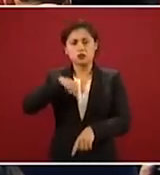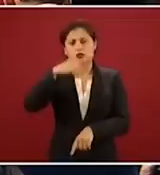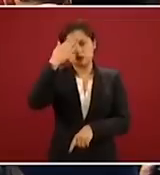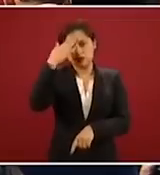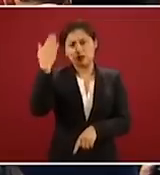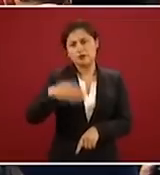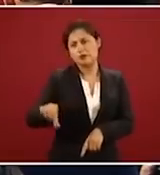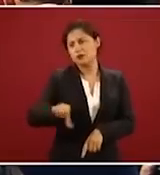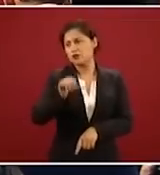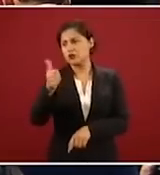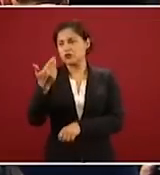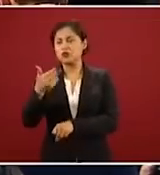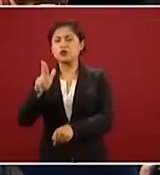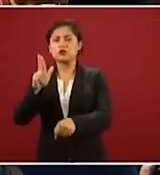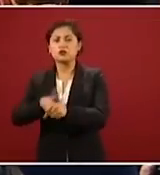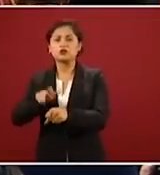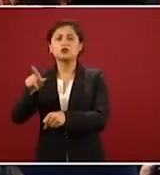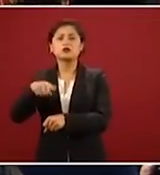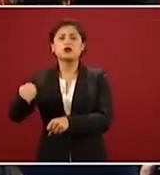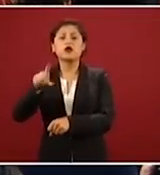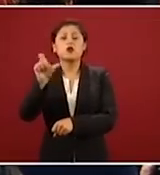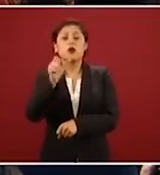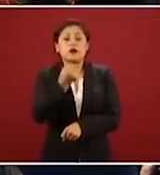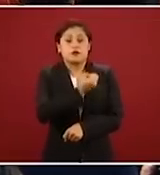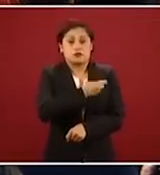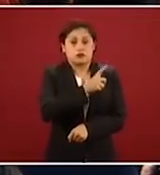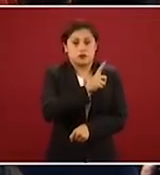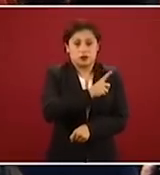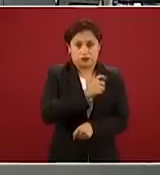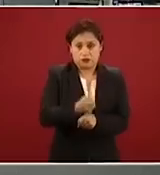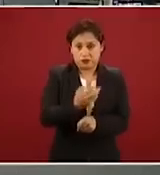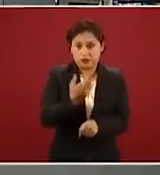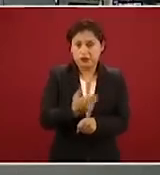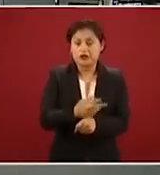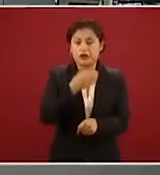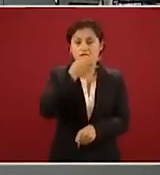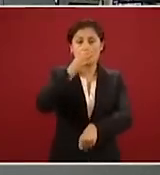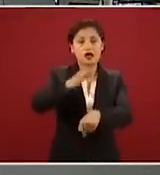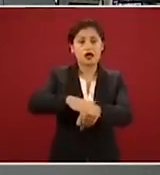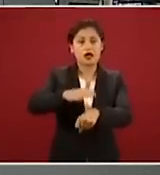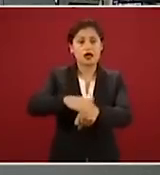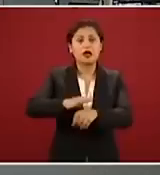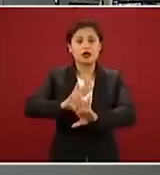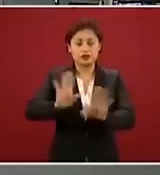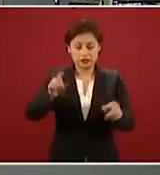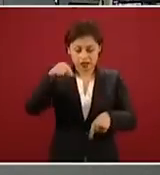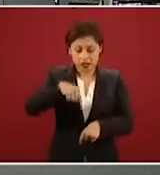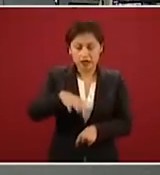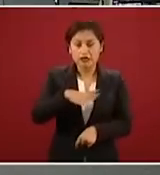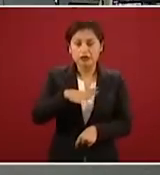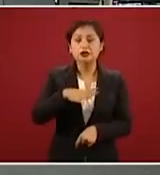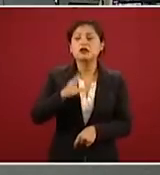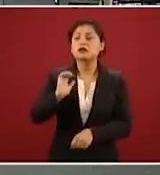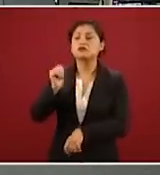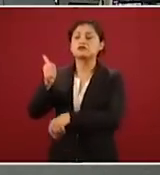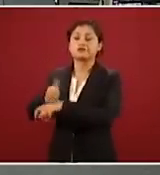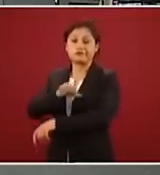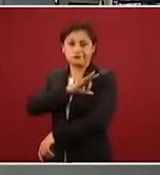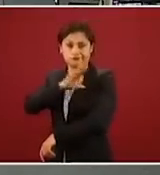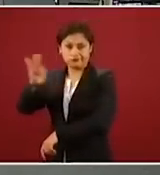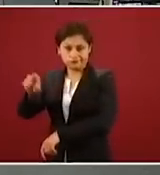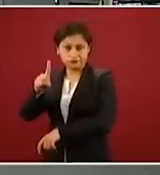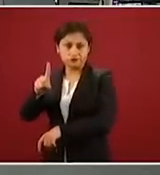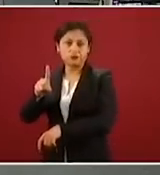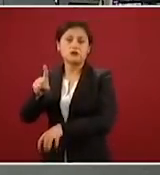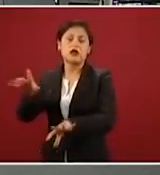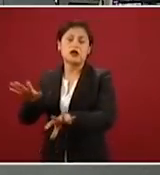en cuanto la Secretaría de Salud active o bueno diga que hay un caso confirmado, bueno, se podría implementar. Aquí el problema que notamos es que la